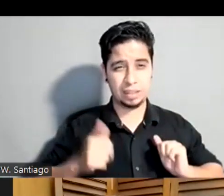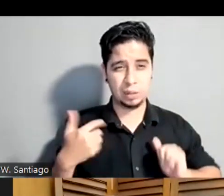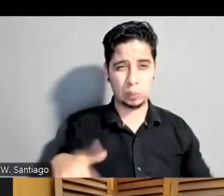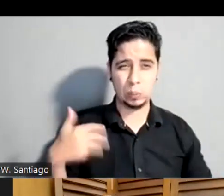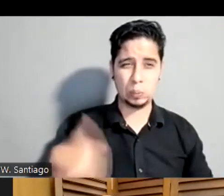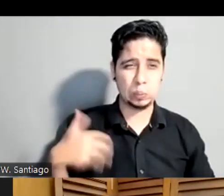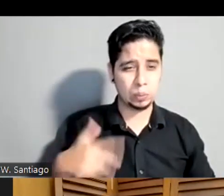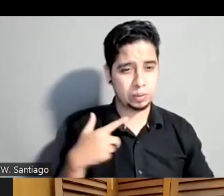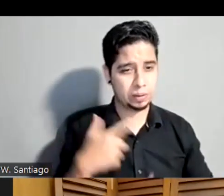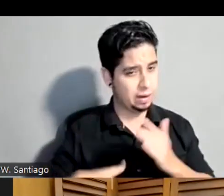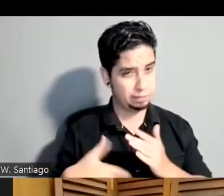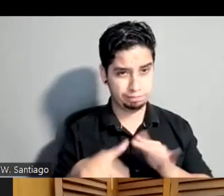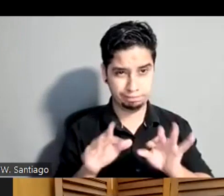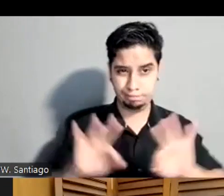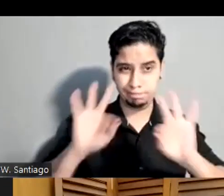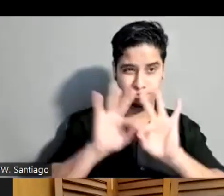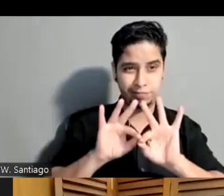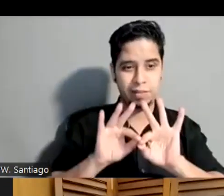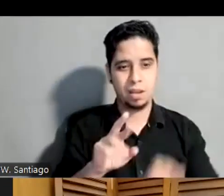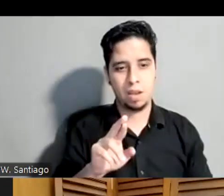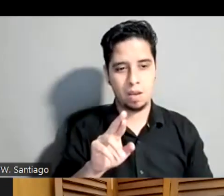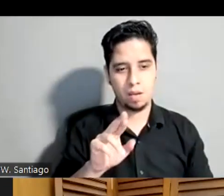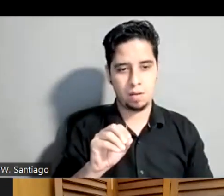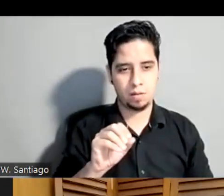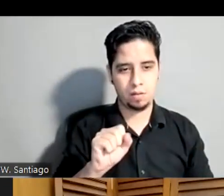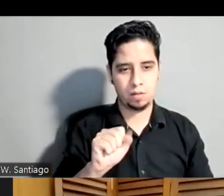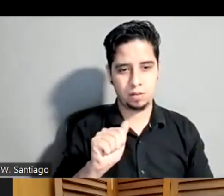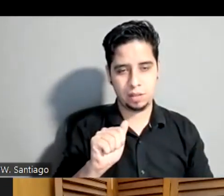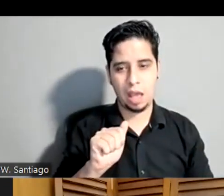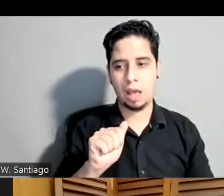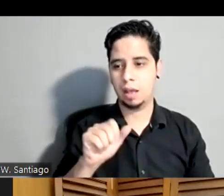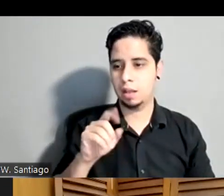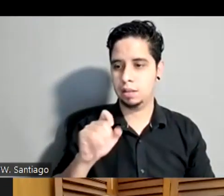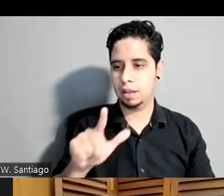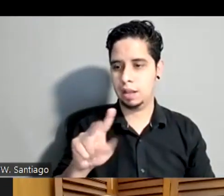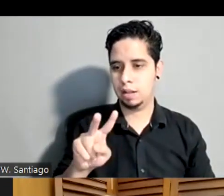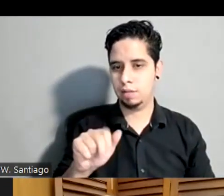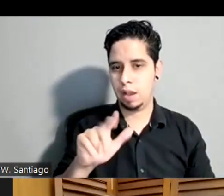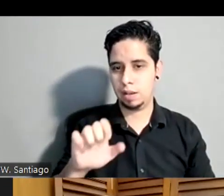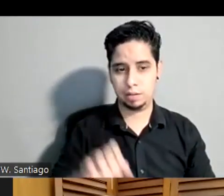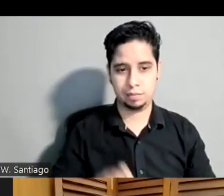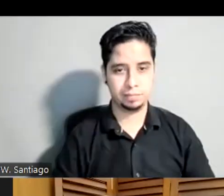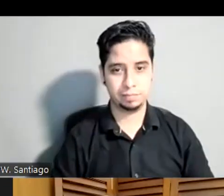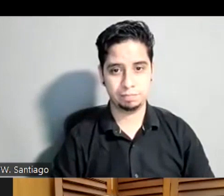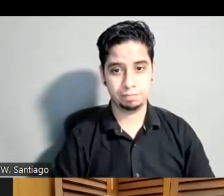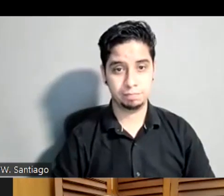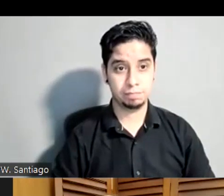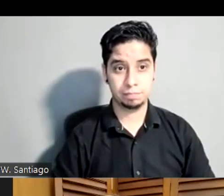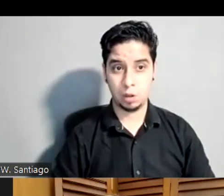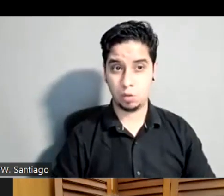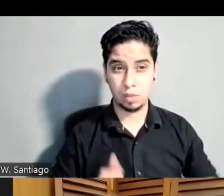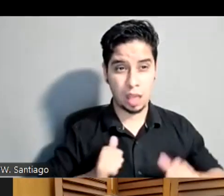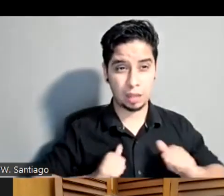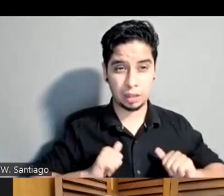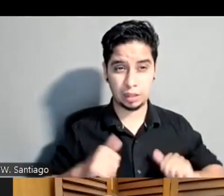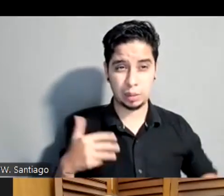una cosa seria. Rosabel del Valle. Bueno, y una, es una cosa seria. Y una teatrista,